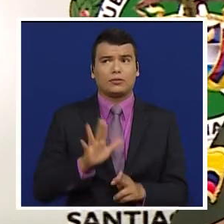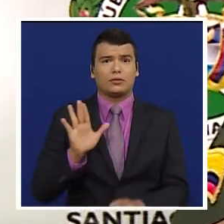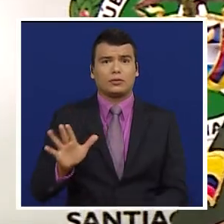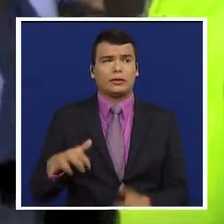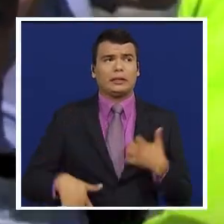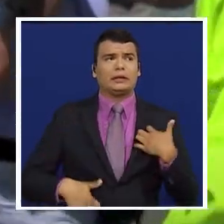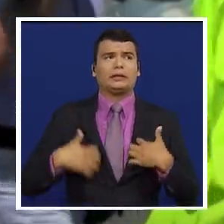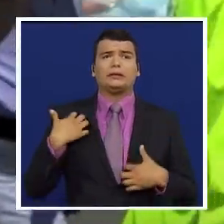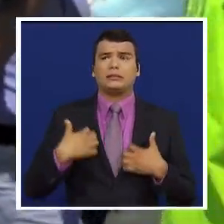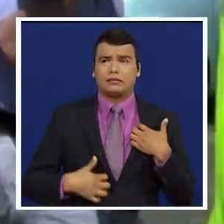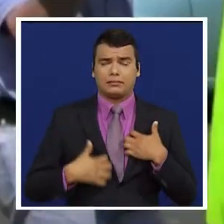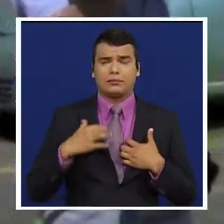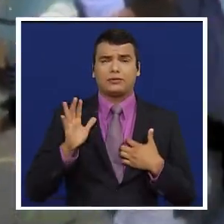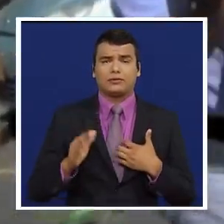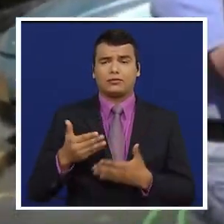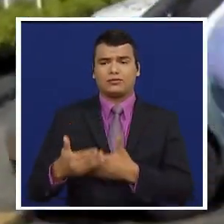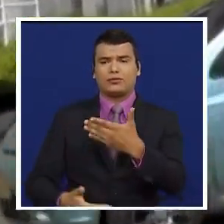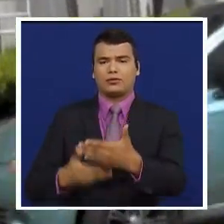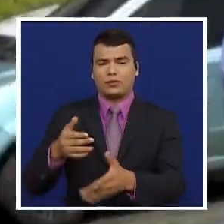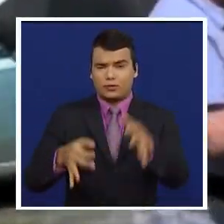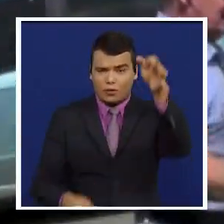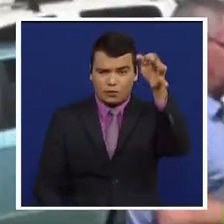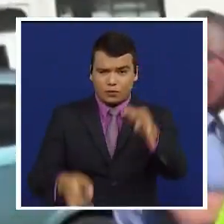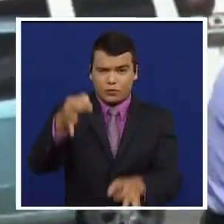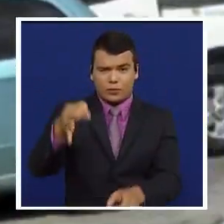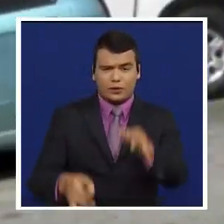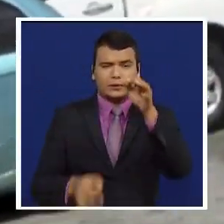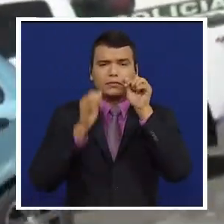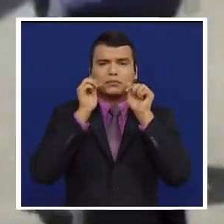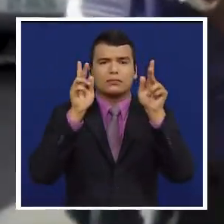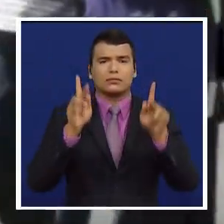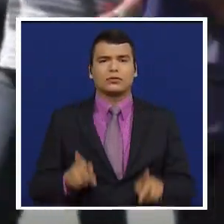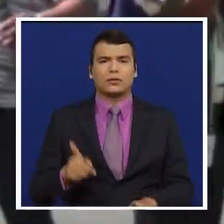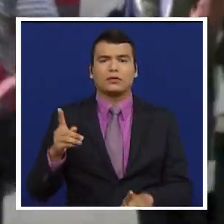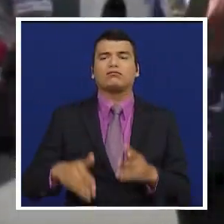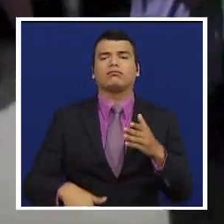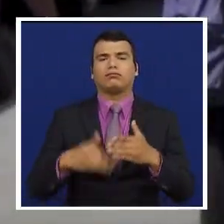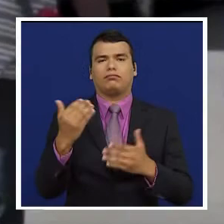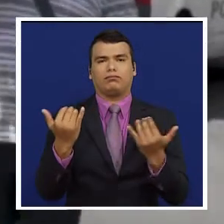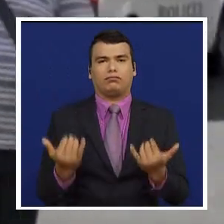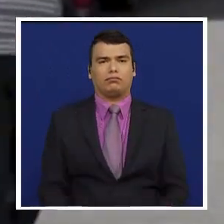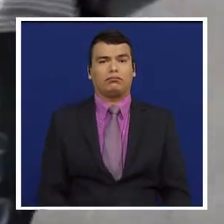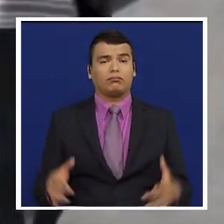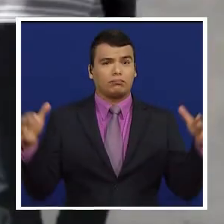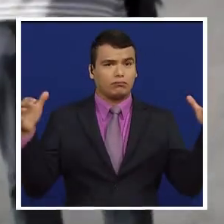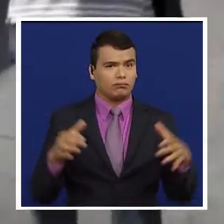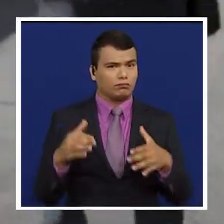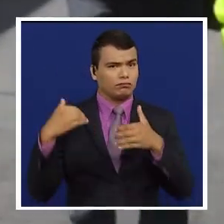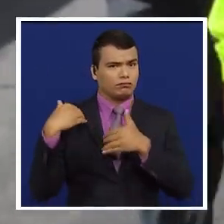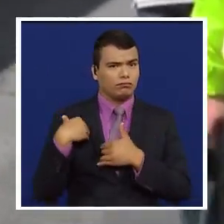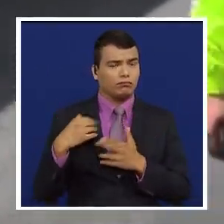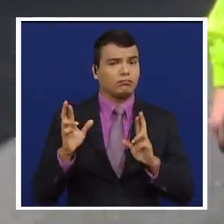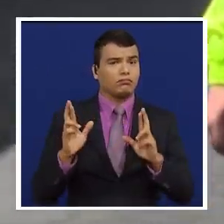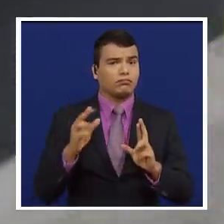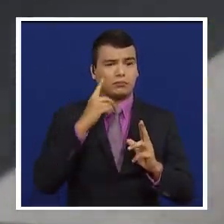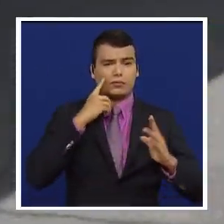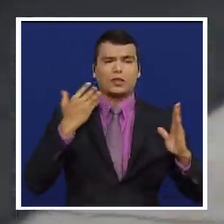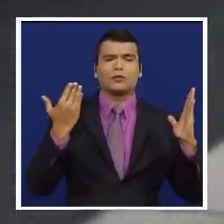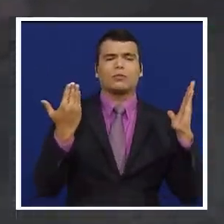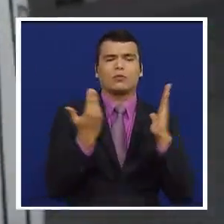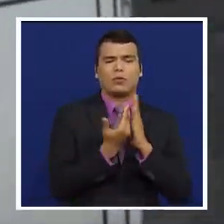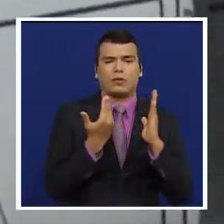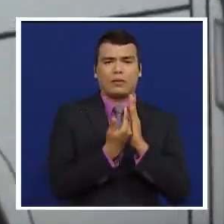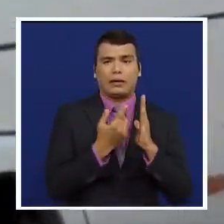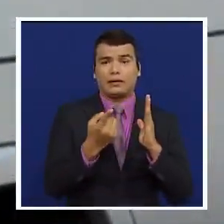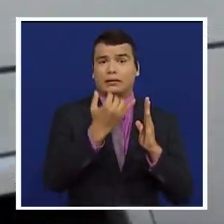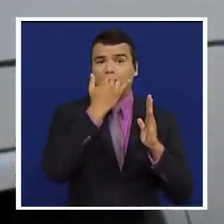sentían temor. El proceso de judicialización de este joven apenas comienza, mientras que las autoridades esperan que las pruebas recolectadas en